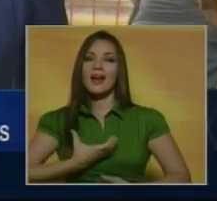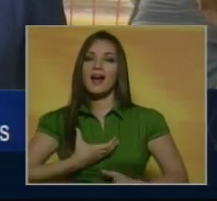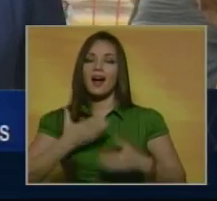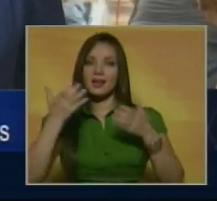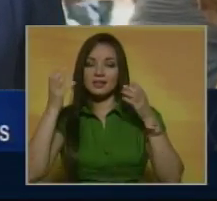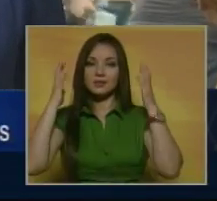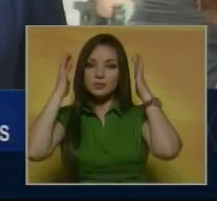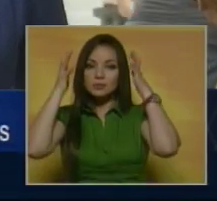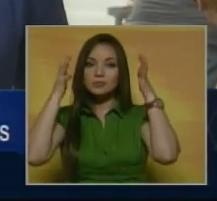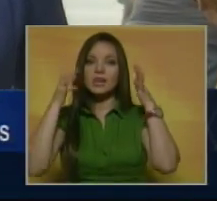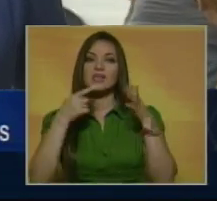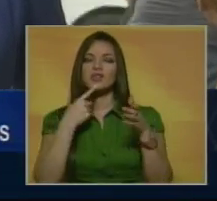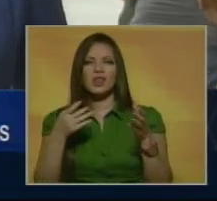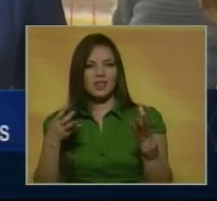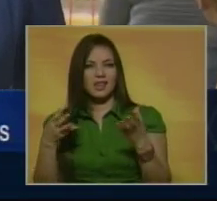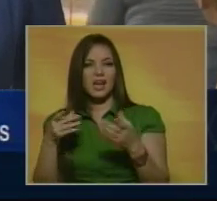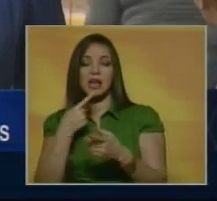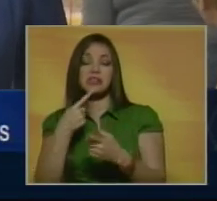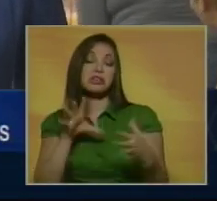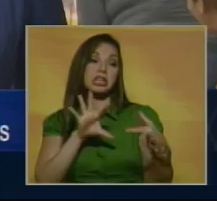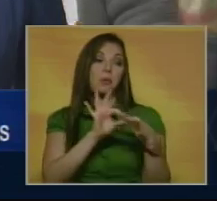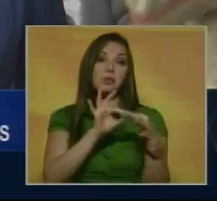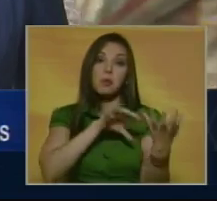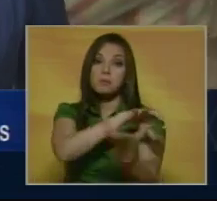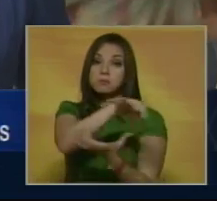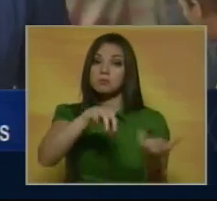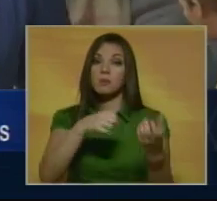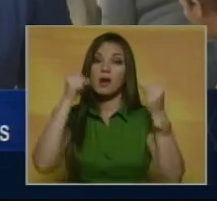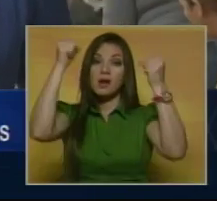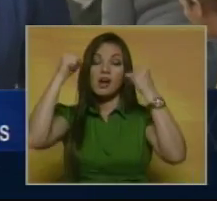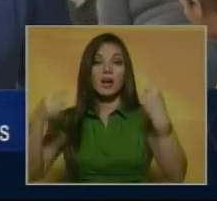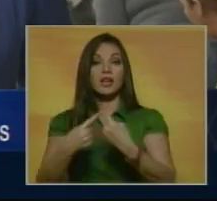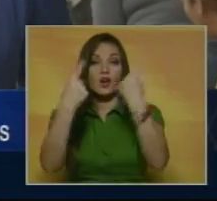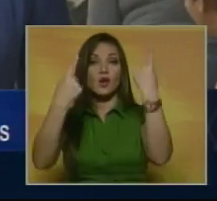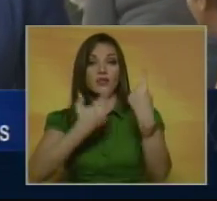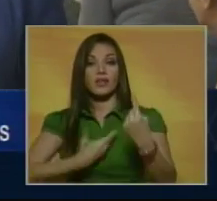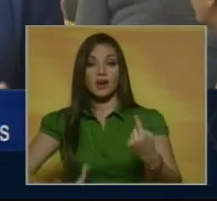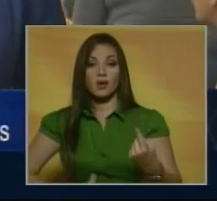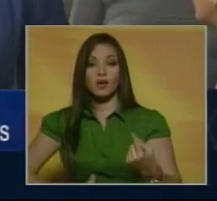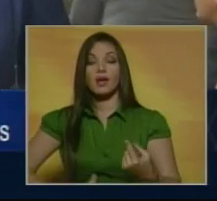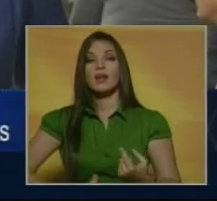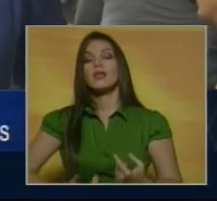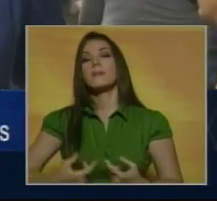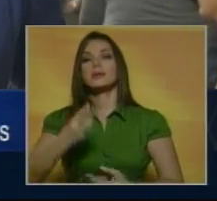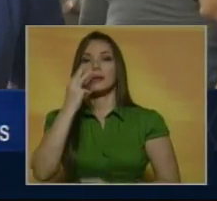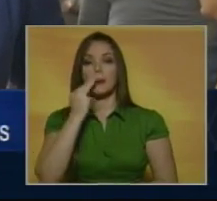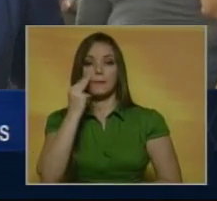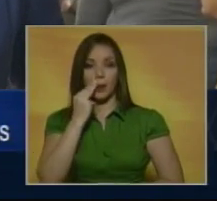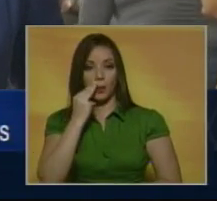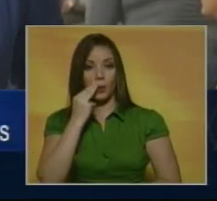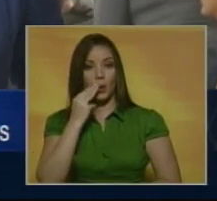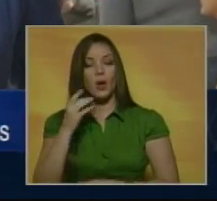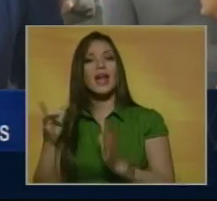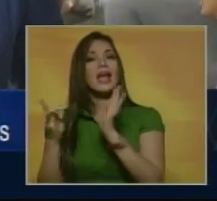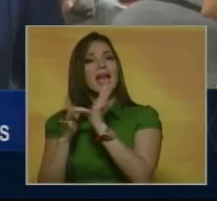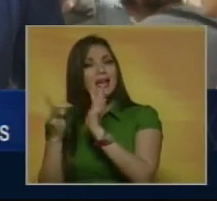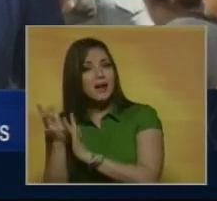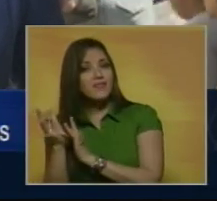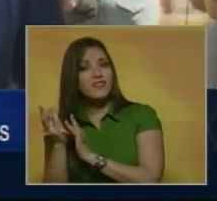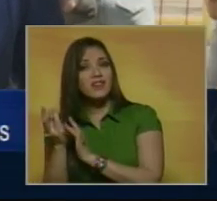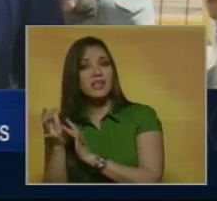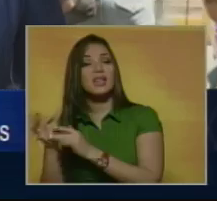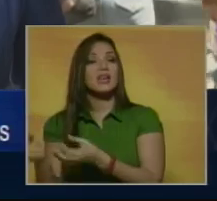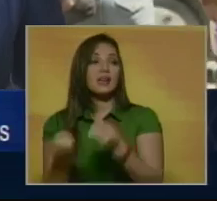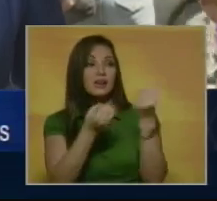los delitos de conspiración y asociación para delinquir en contra del gobierno de Nicolás Maduro y que desde abril goza de beneficios procesales y se encuentra